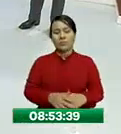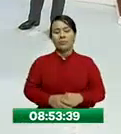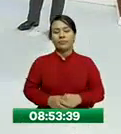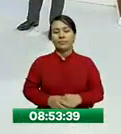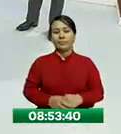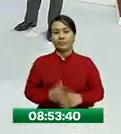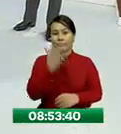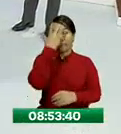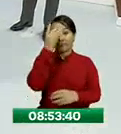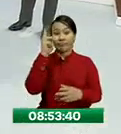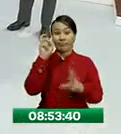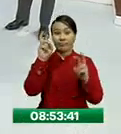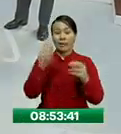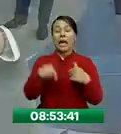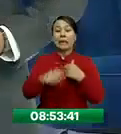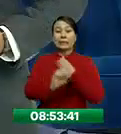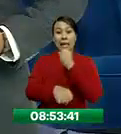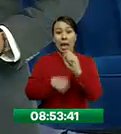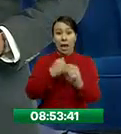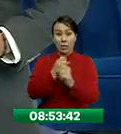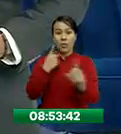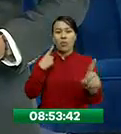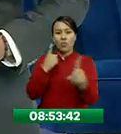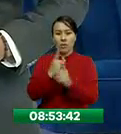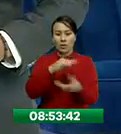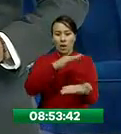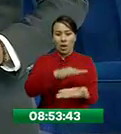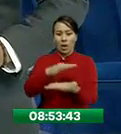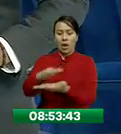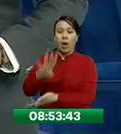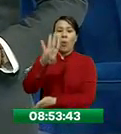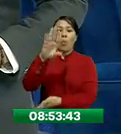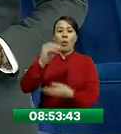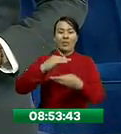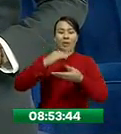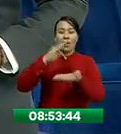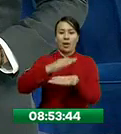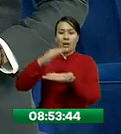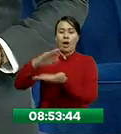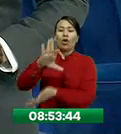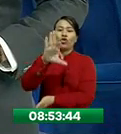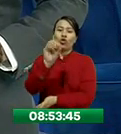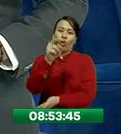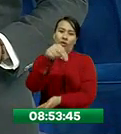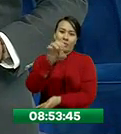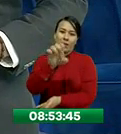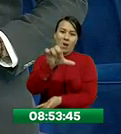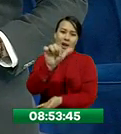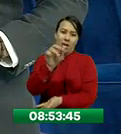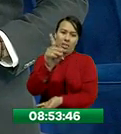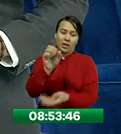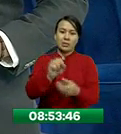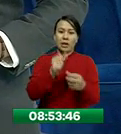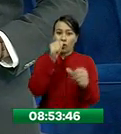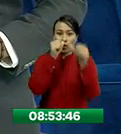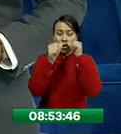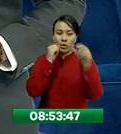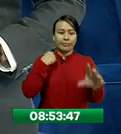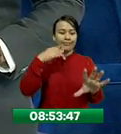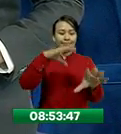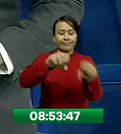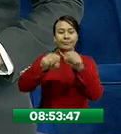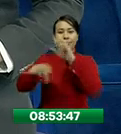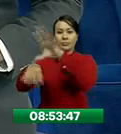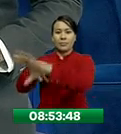Y en lo que va del año se ha logrado el decomiso de 40 toneladas de droga, tarea ejecutada por las diferentes unidades